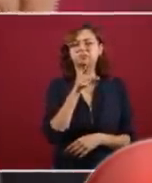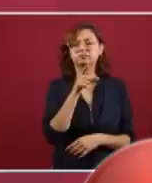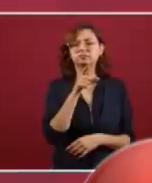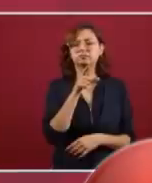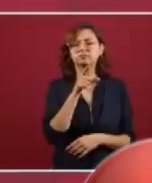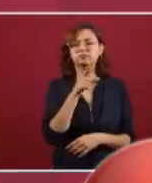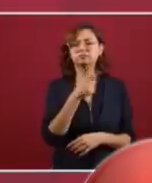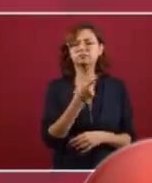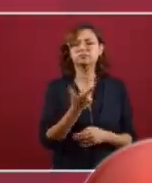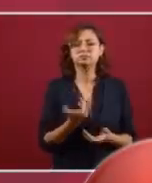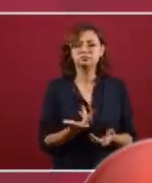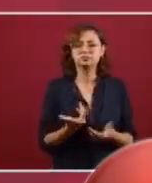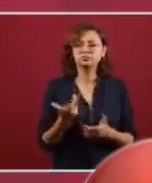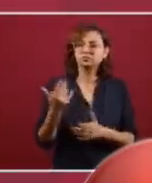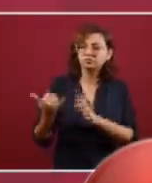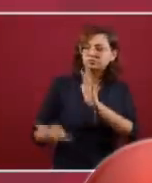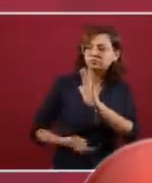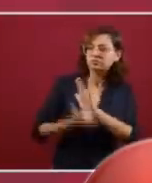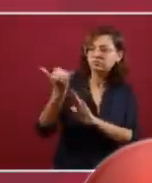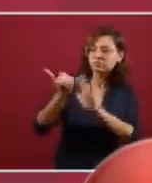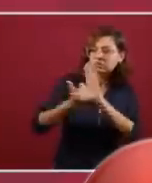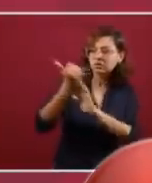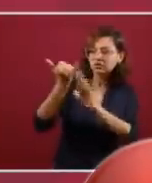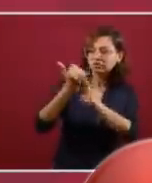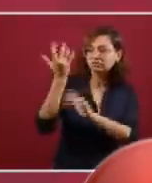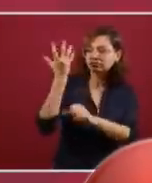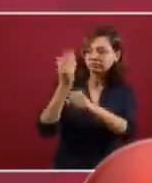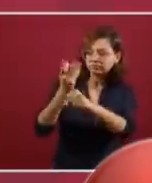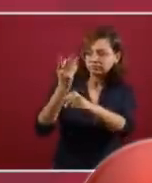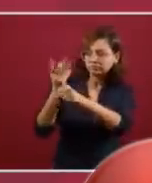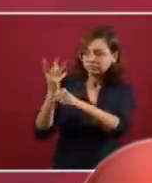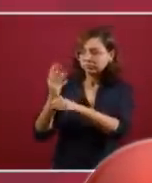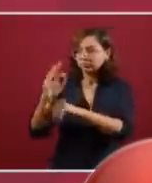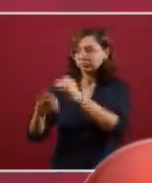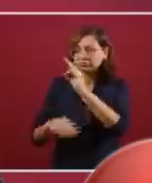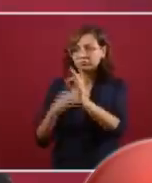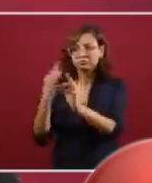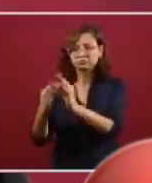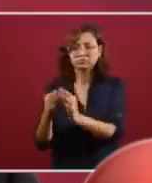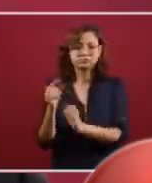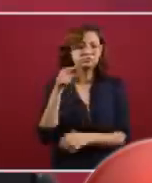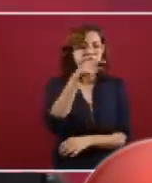se hacía la obra y el diputado